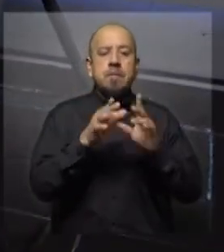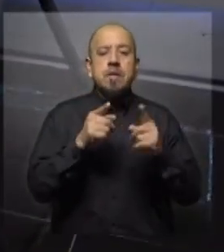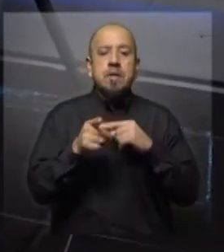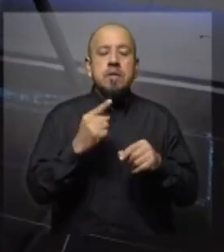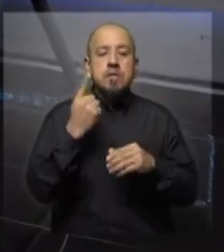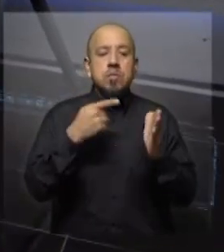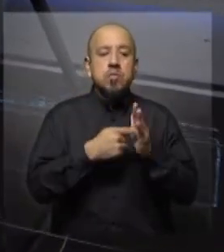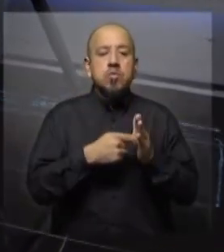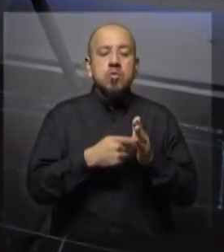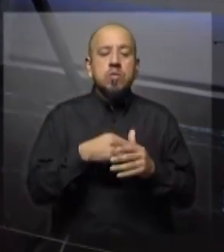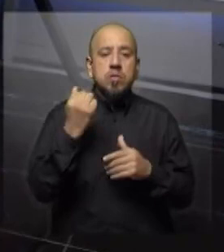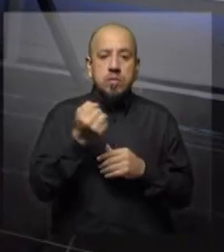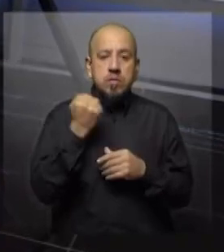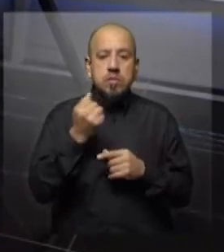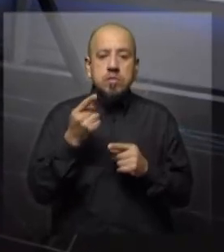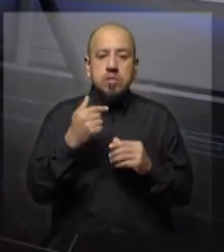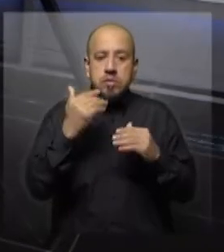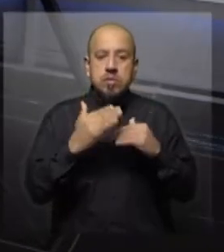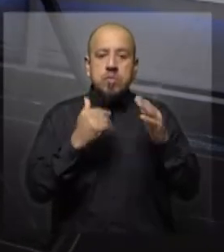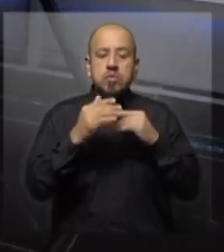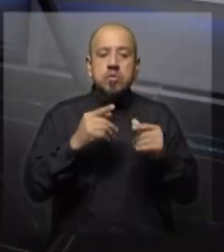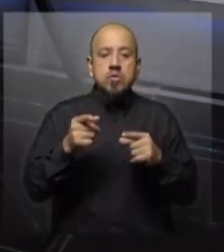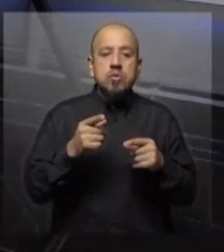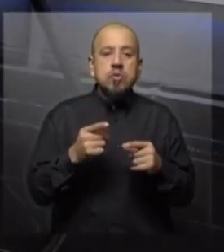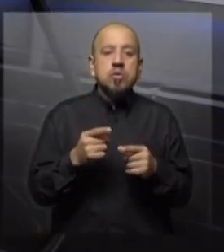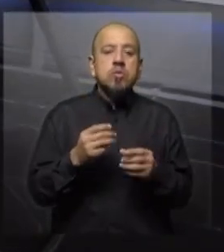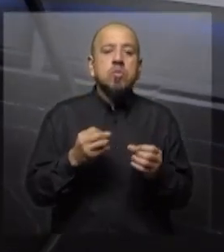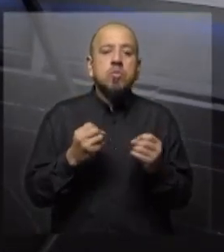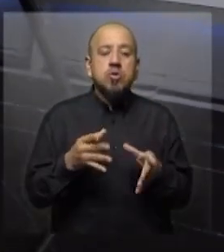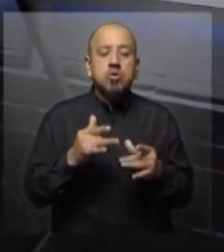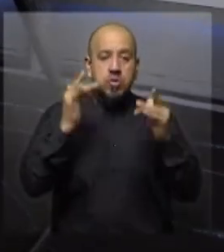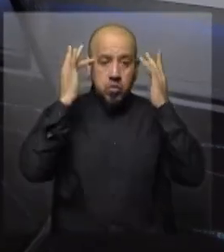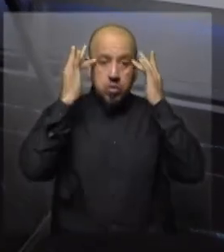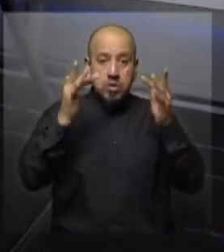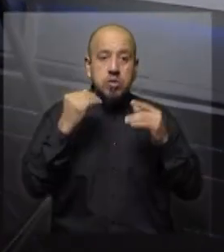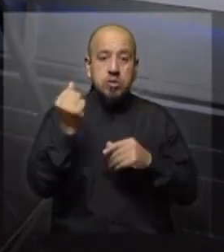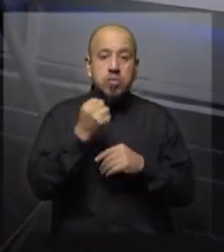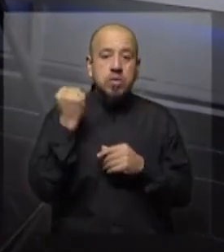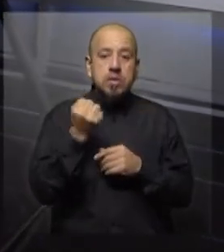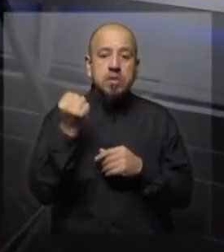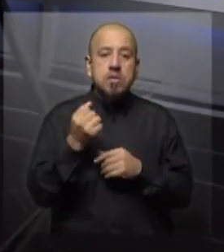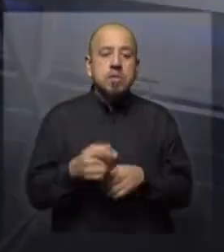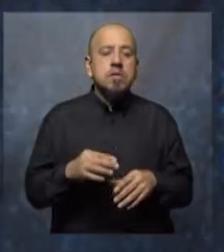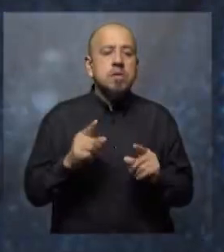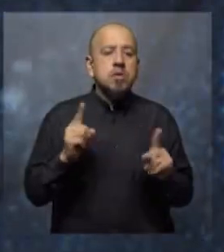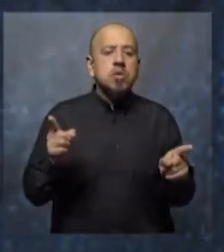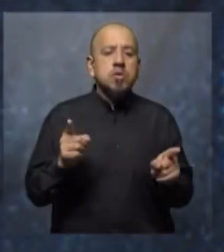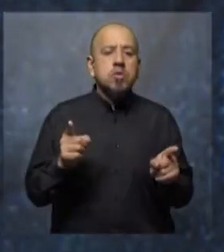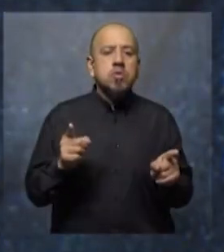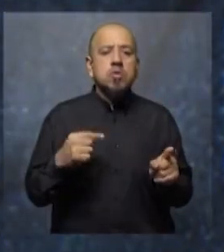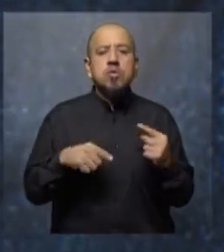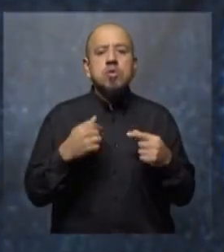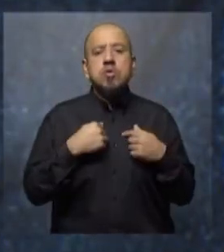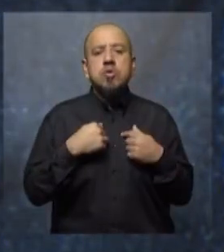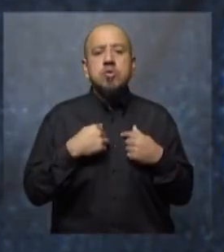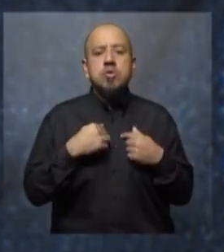punto clave y es el punto clave en la construcción la República por eso la educación es tan importante no tanto directamente por si